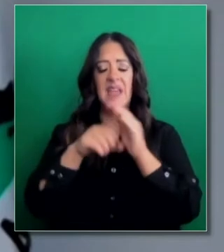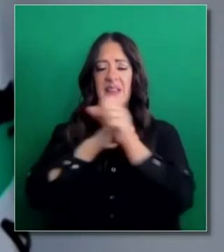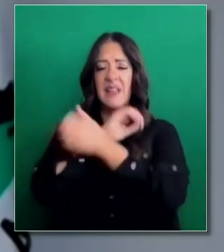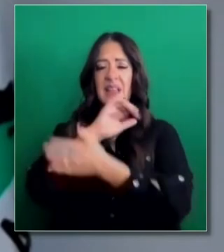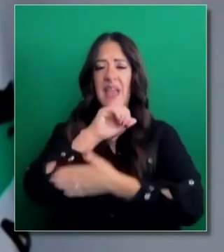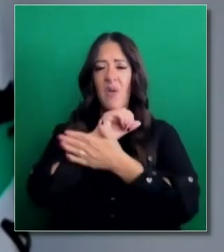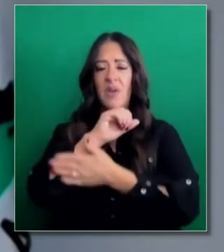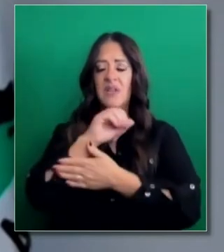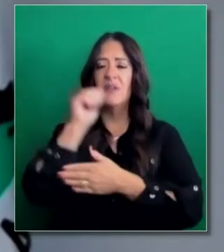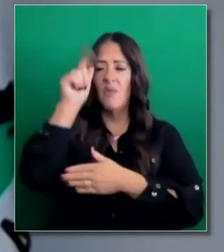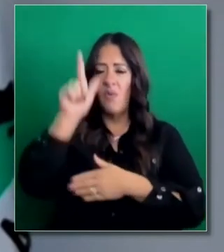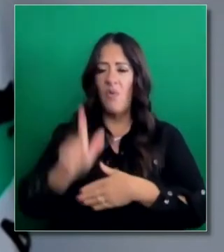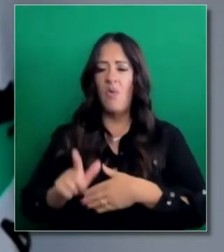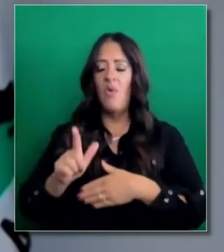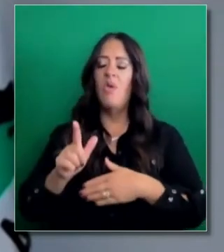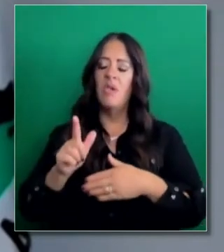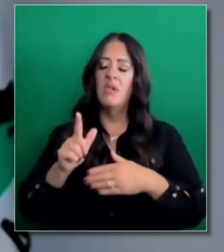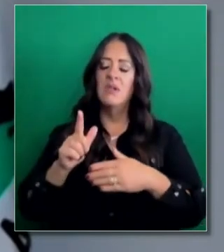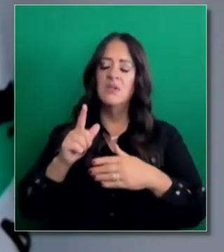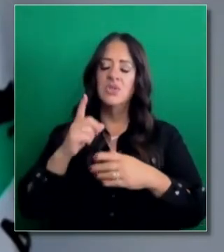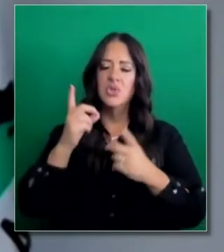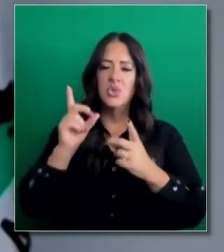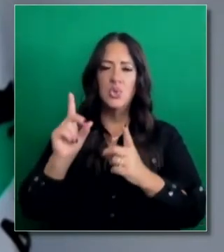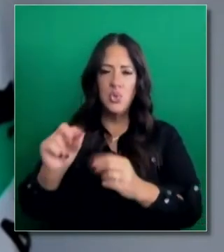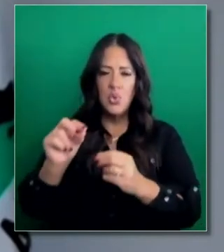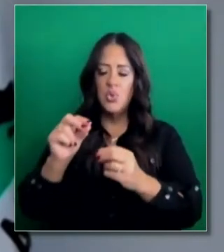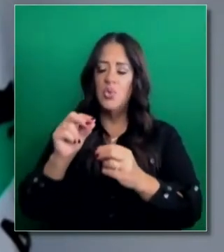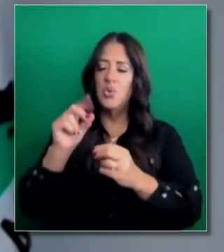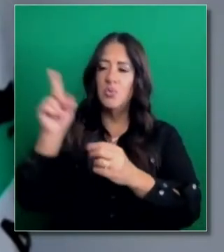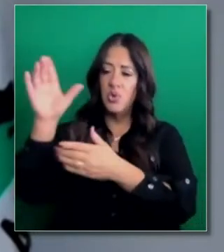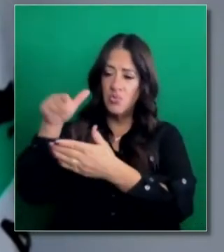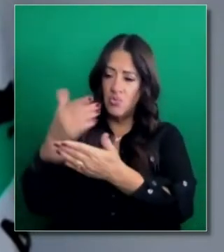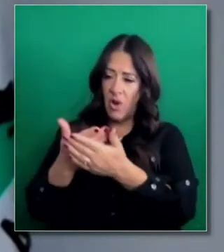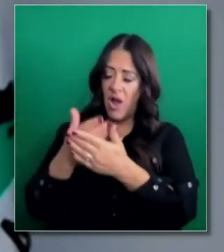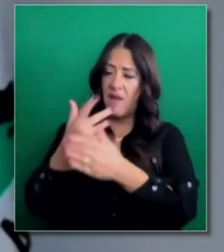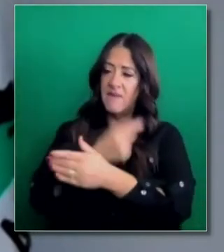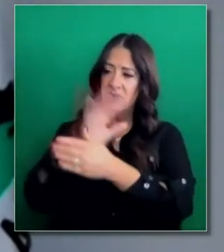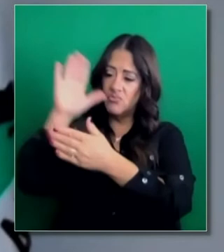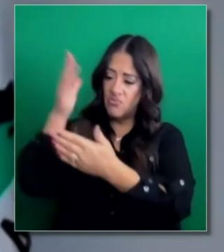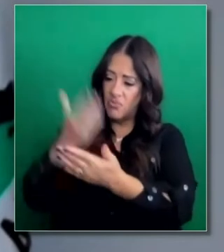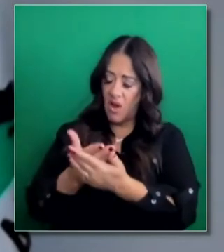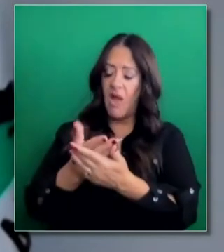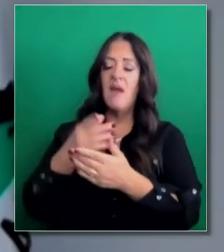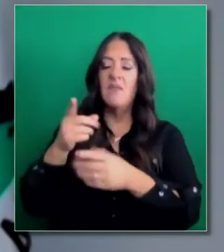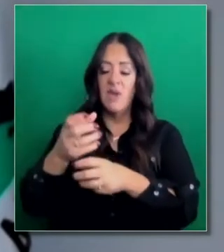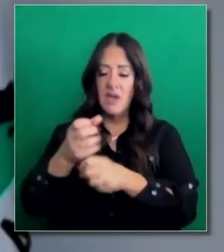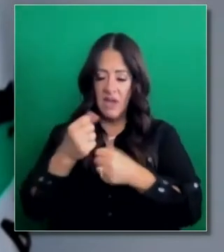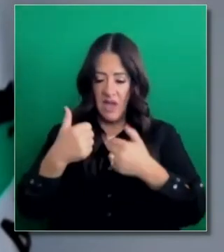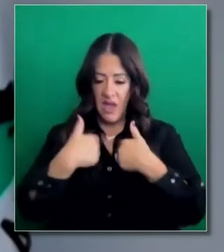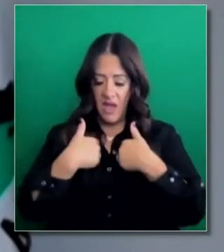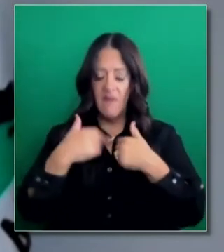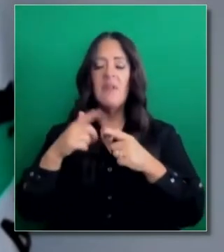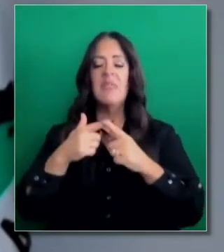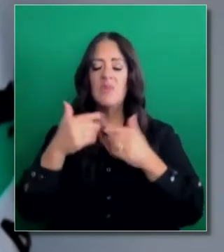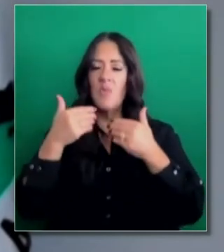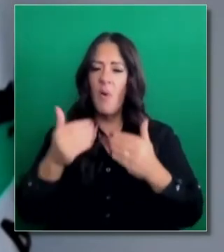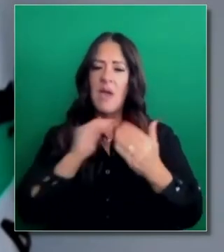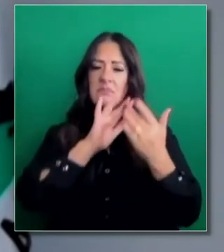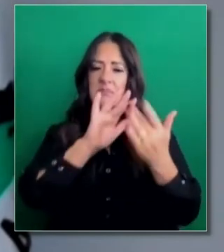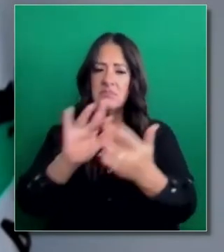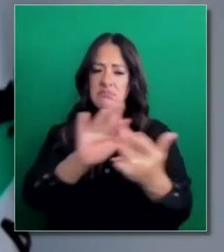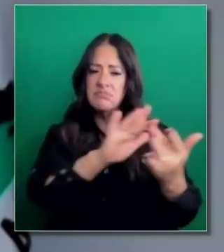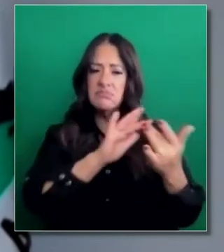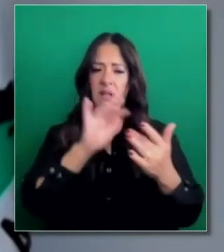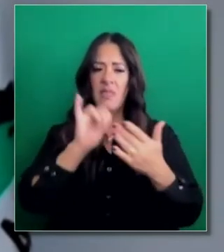otros puedan abrir paso para que podamos proporcionar la vacuna lo más pronto posible y hemos realizado